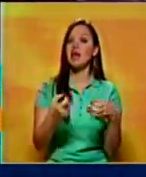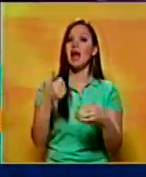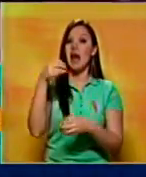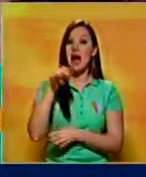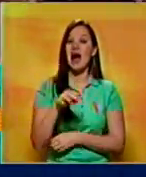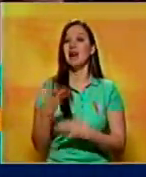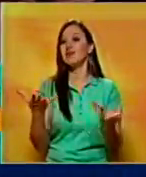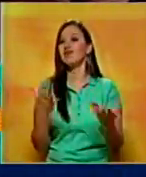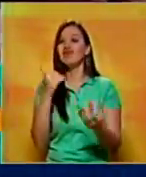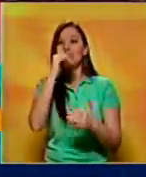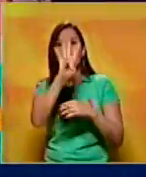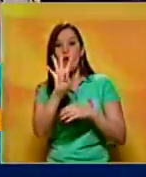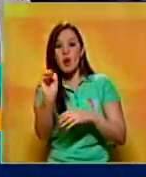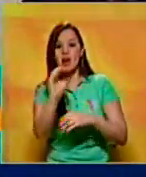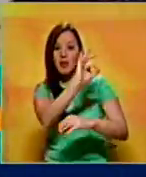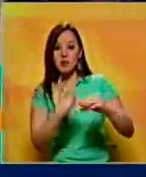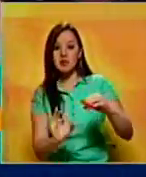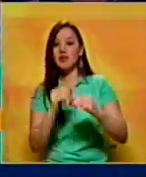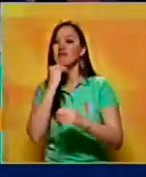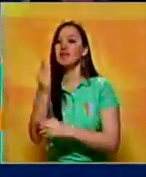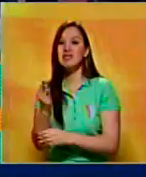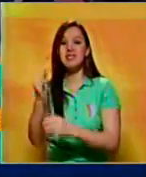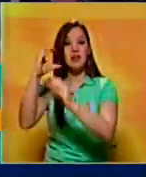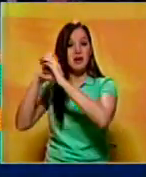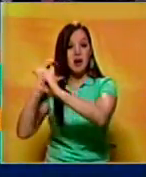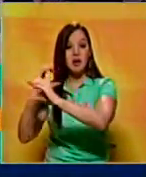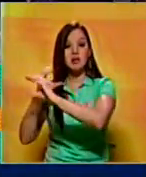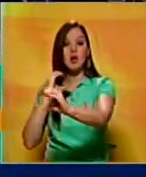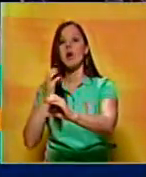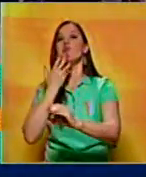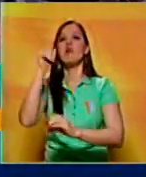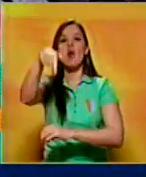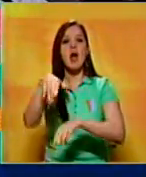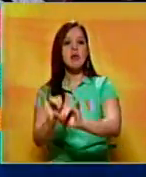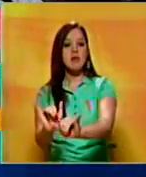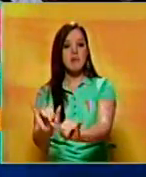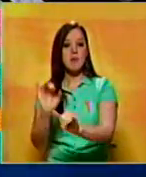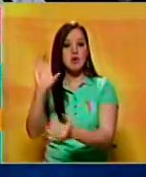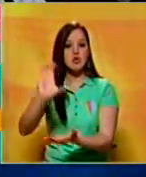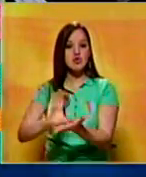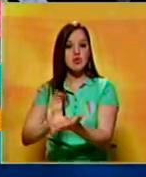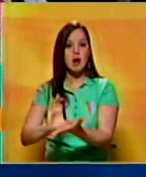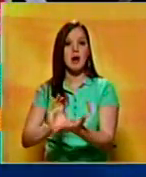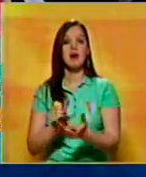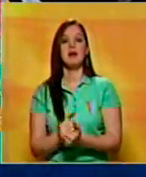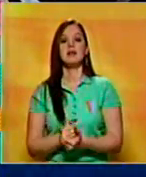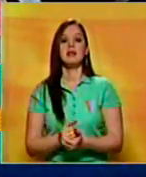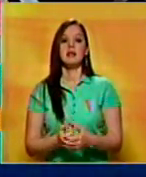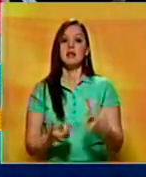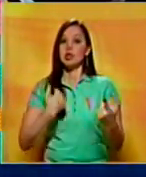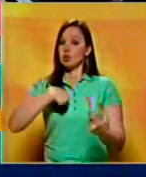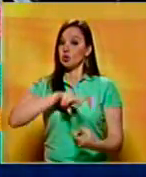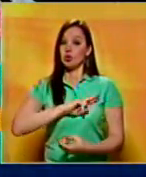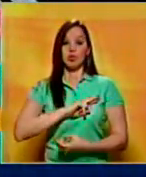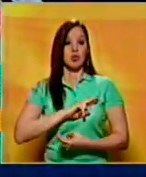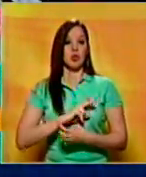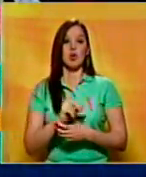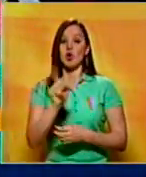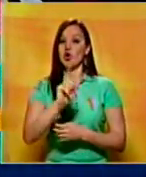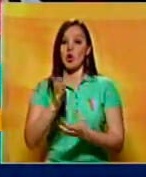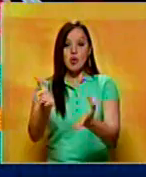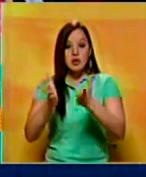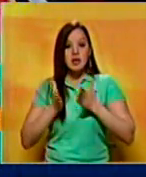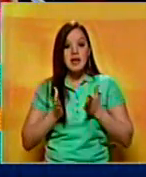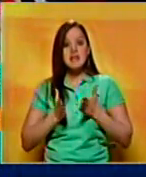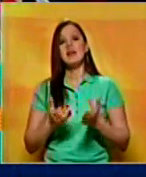de déficit en las unidades para las rutas extraurbanas. Nos afecta en el sentido de que no recibimos una contraprestación por lo que nos